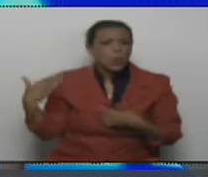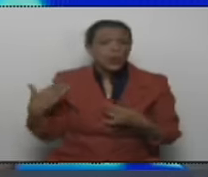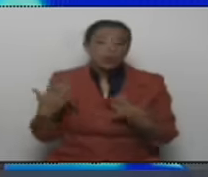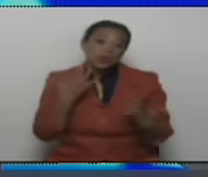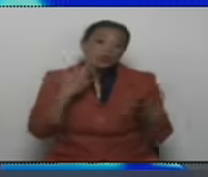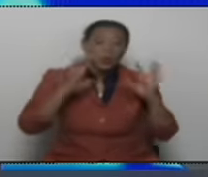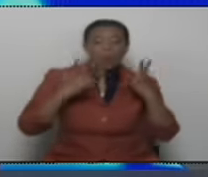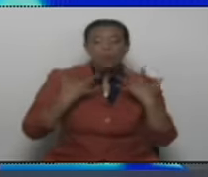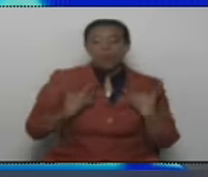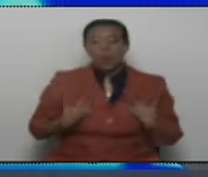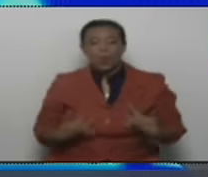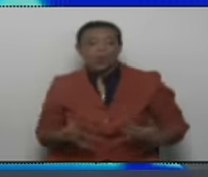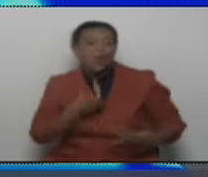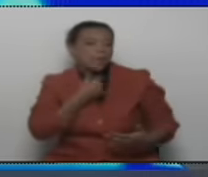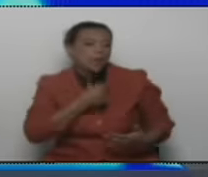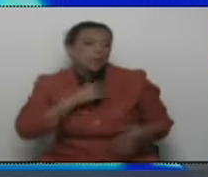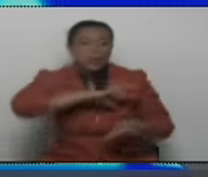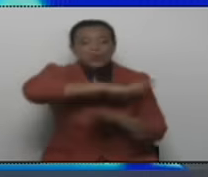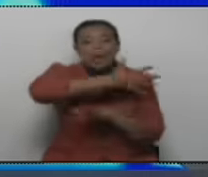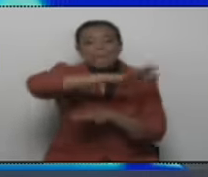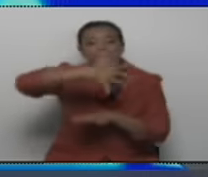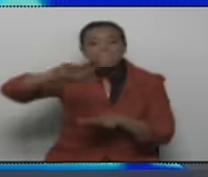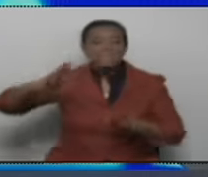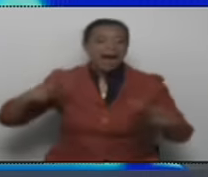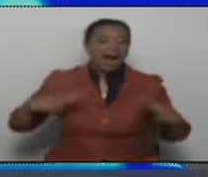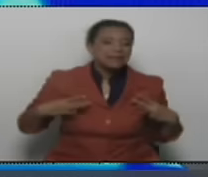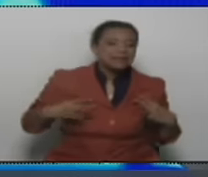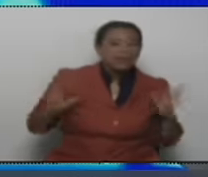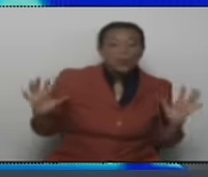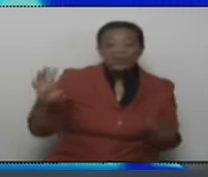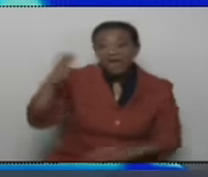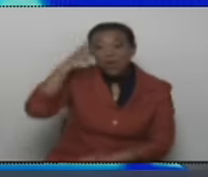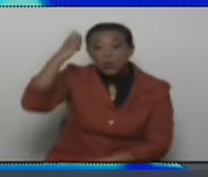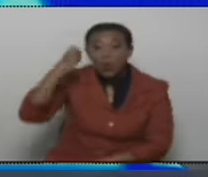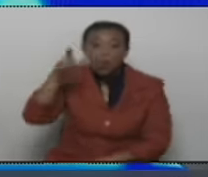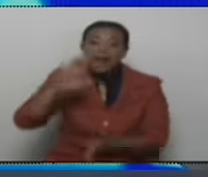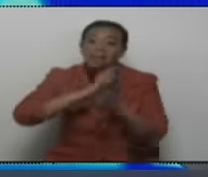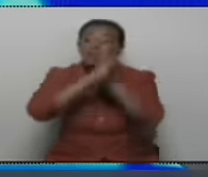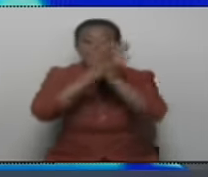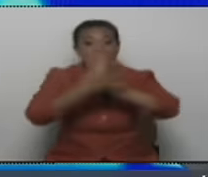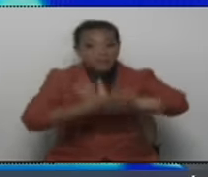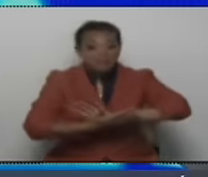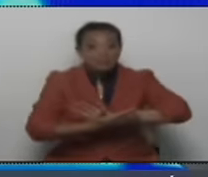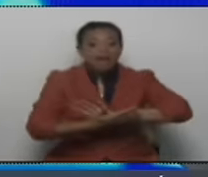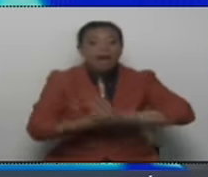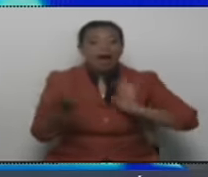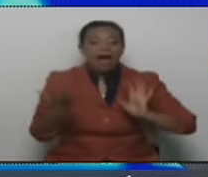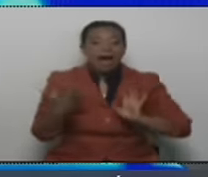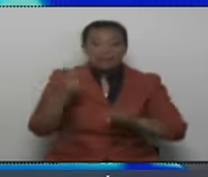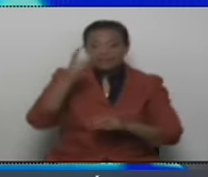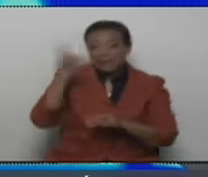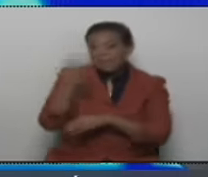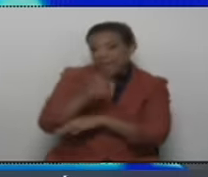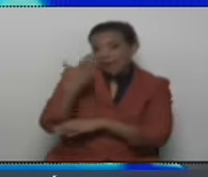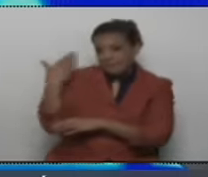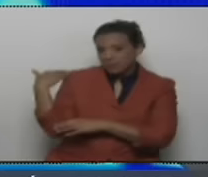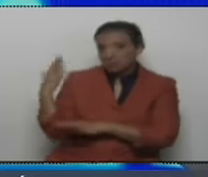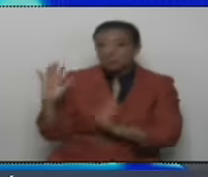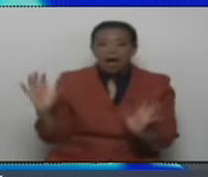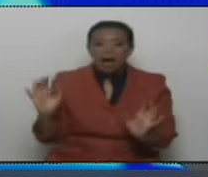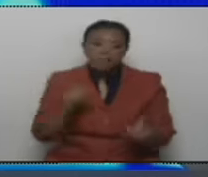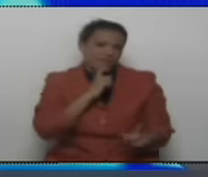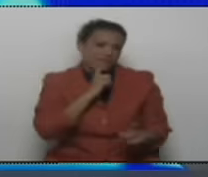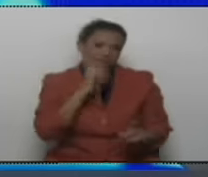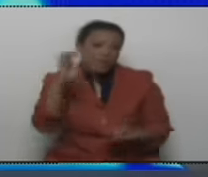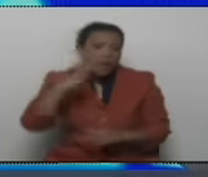caribeño, pero las vacaciones en Europa creo que ya terminaron hace rato. Difícilmente alguien